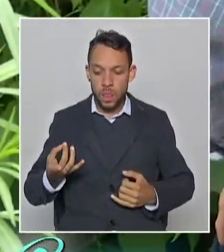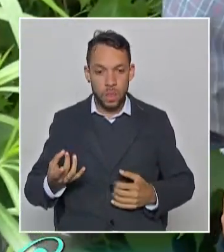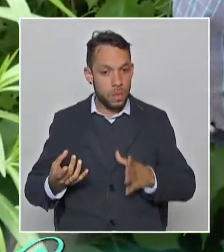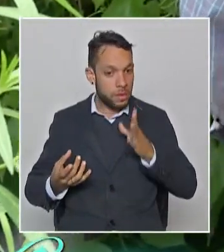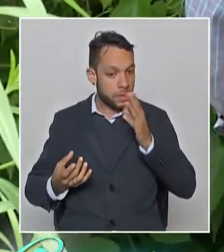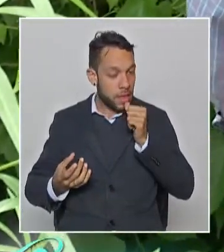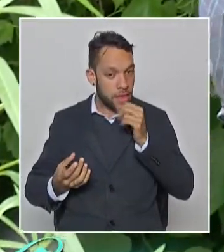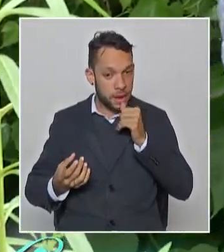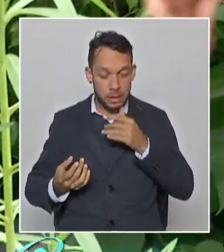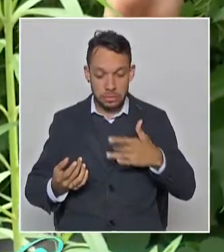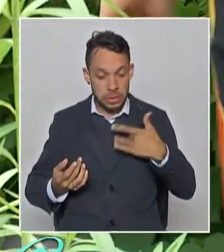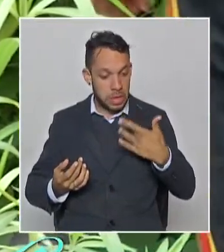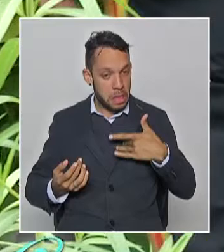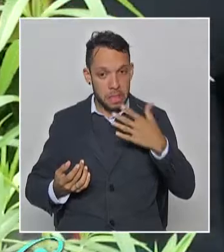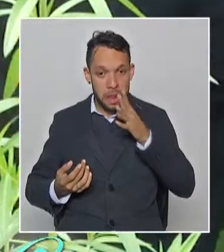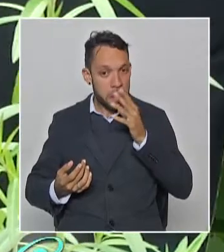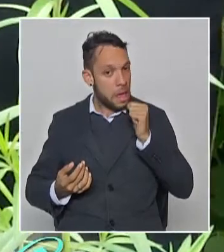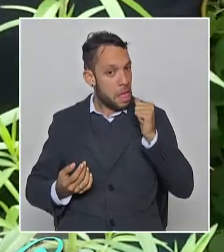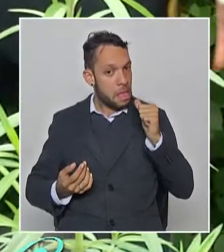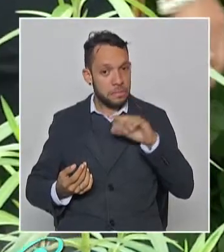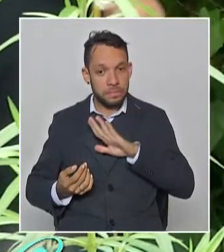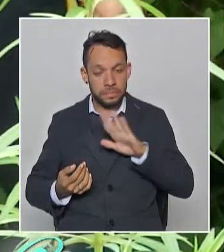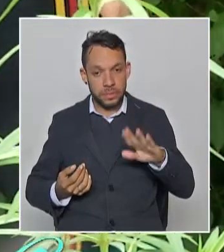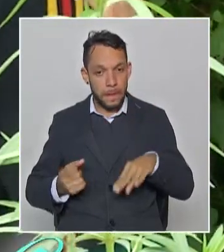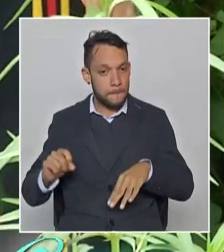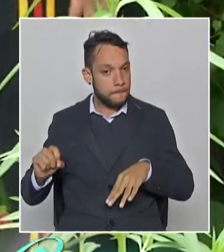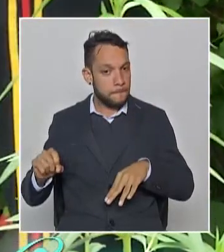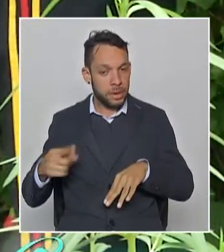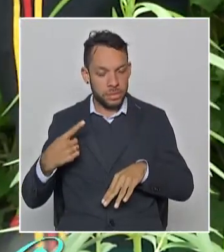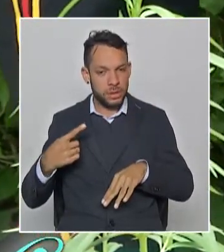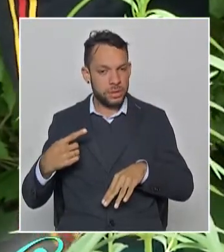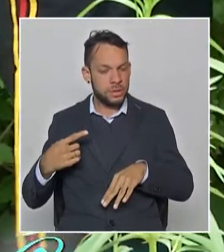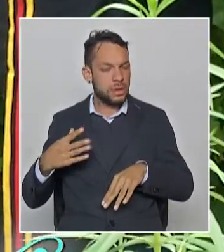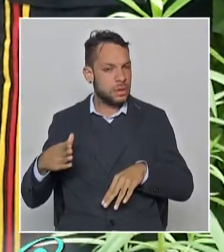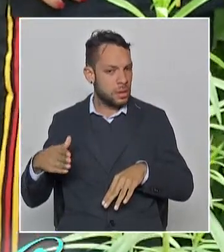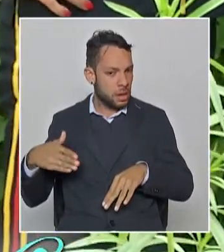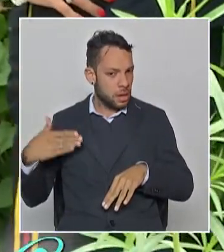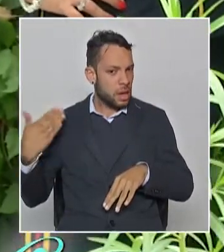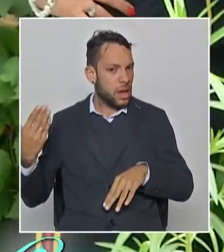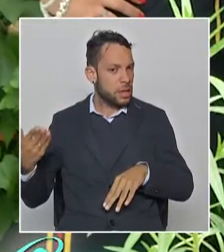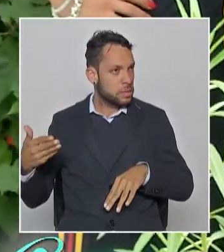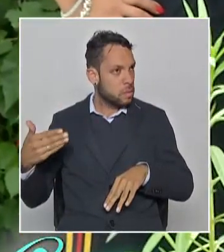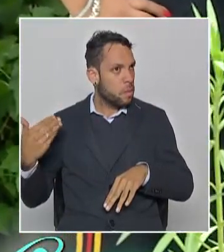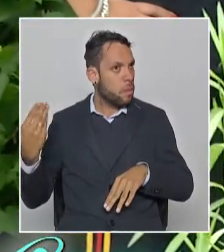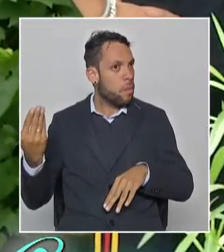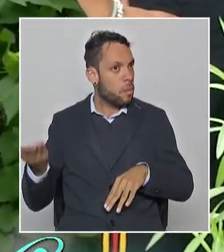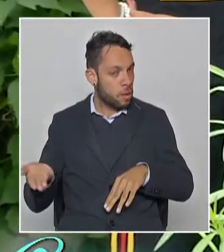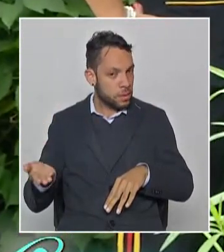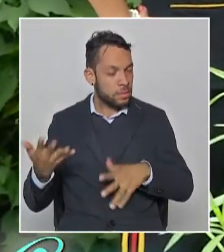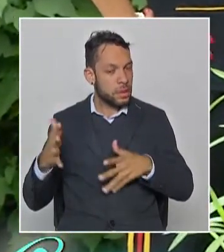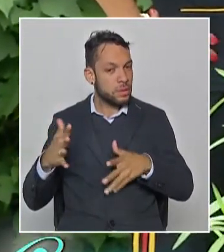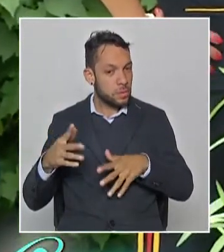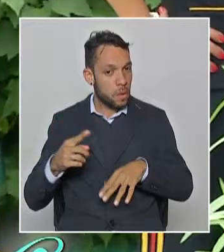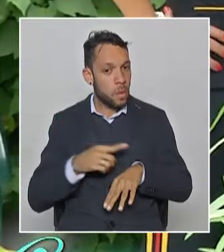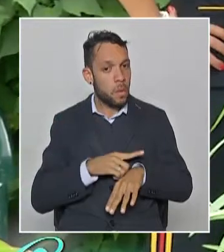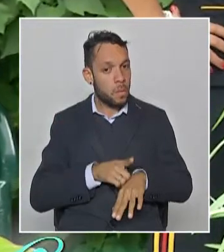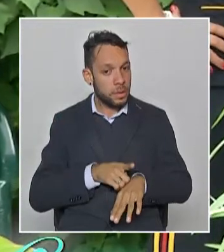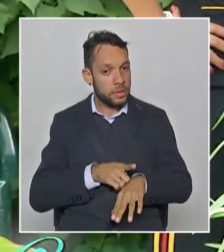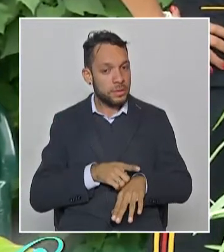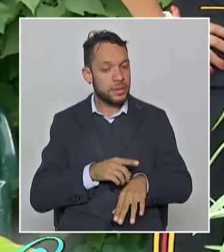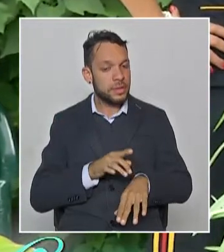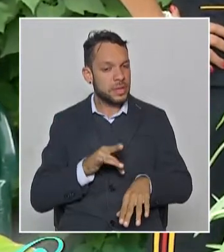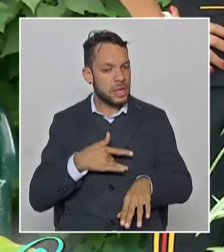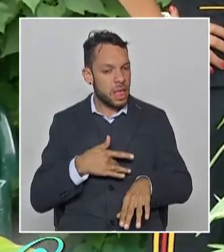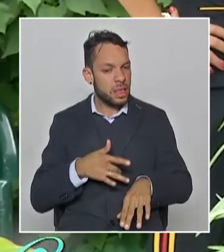ingeniero. No, en absoluto. Al principio, después de aplicar el aguijón, cerca por ahí de 1 minuto, se siente